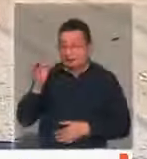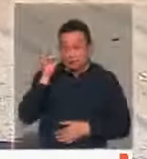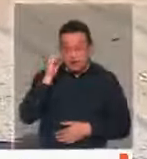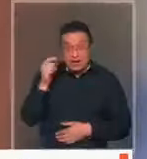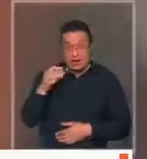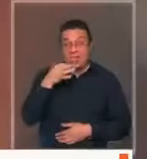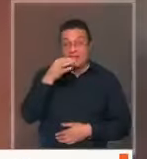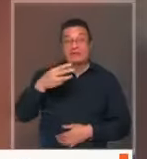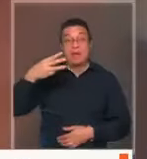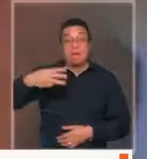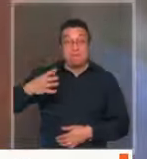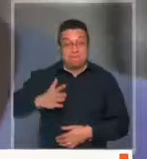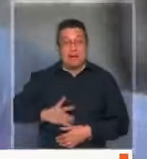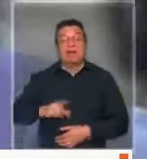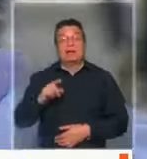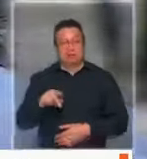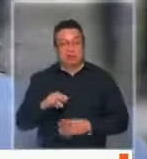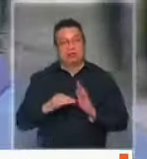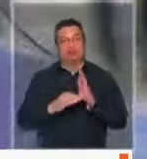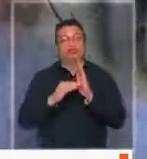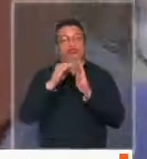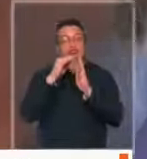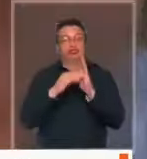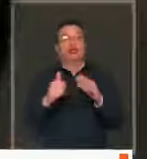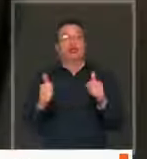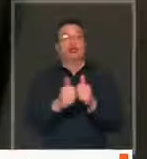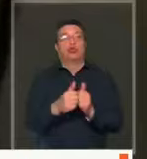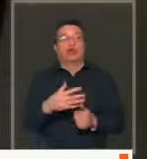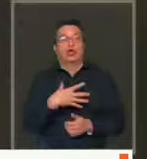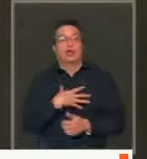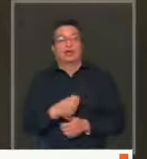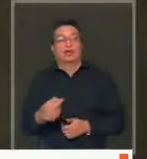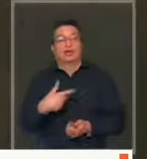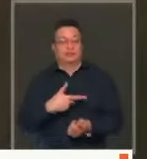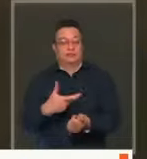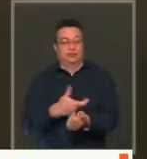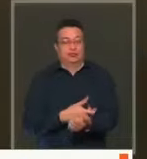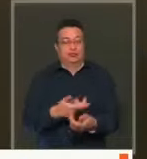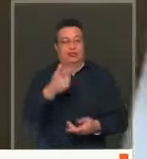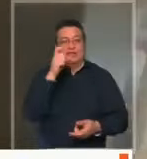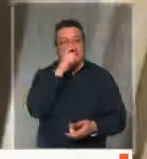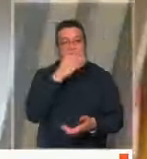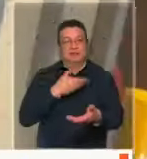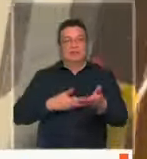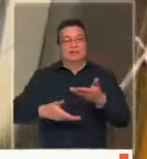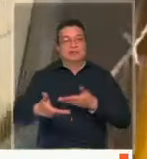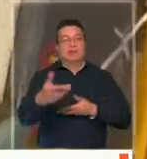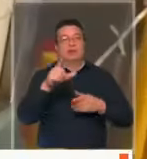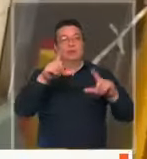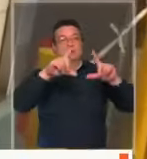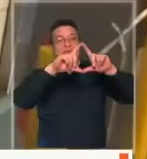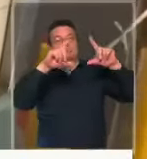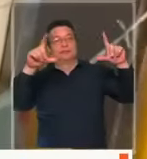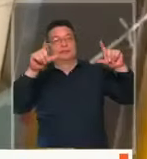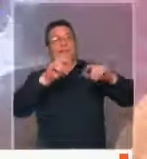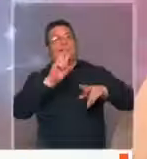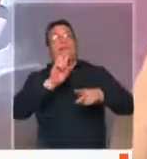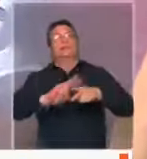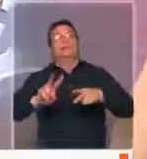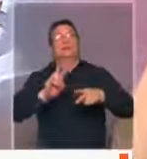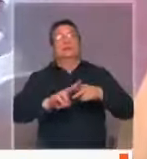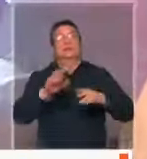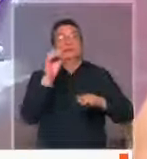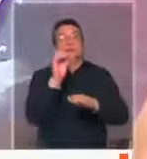este martes ella subió en este ascensor junto a su hijo que estaba en diálisis. Ya se imaginará por qué el cartel de reparación tuvo la